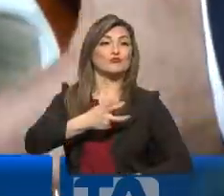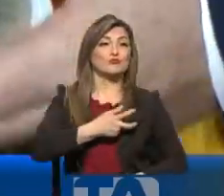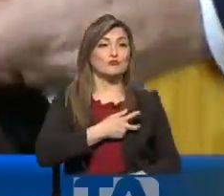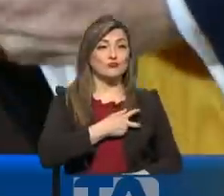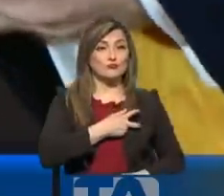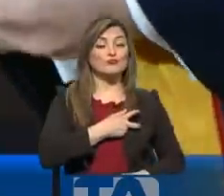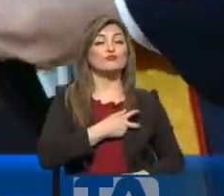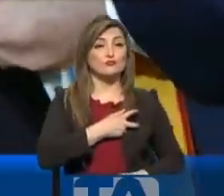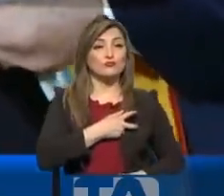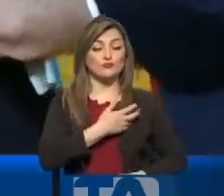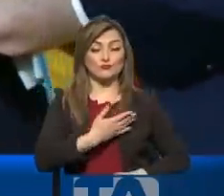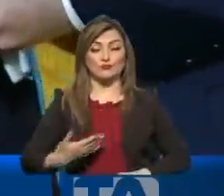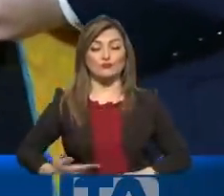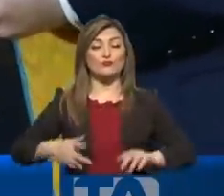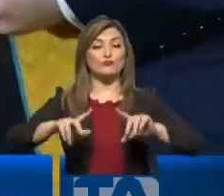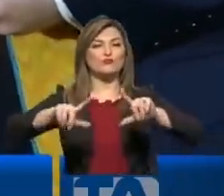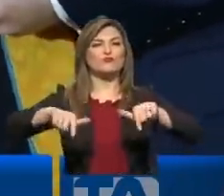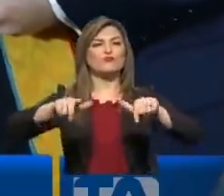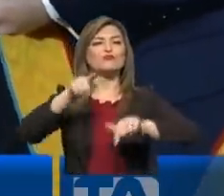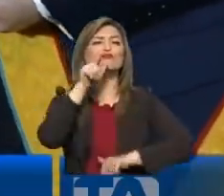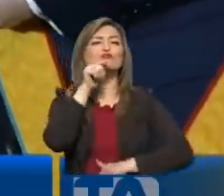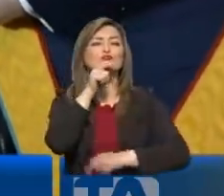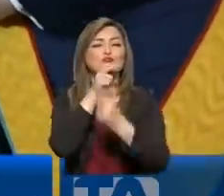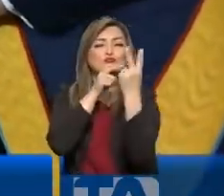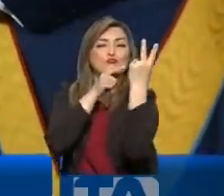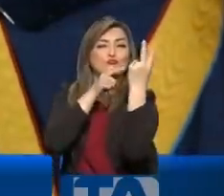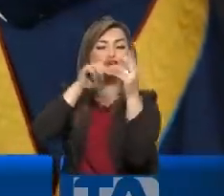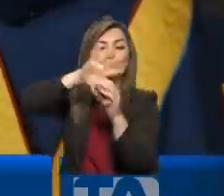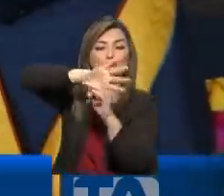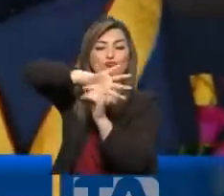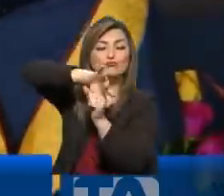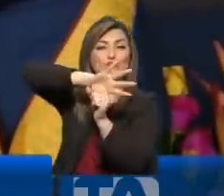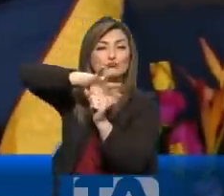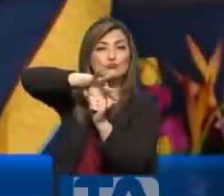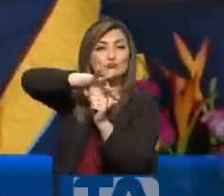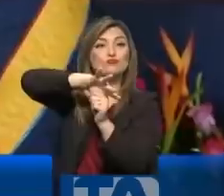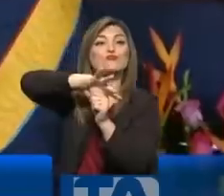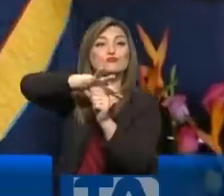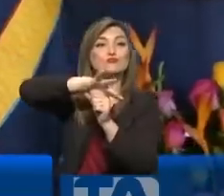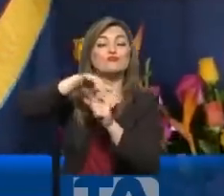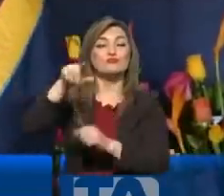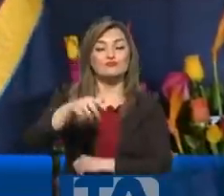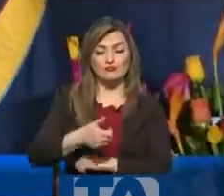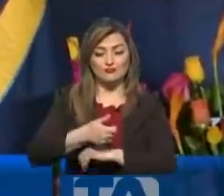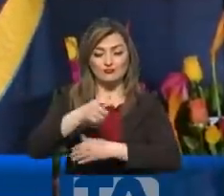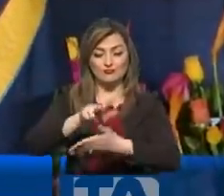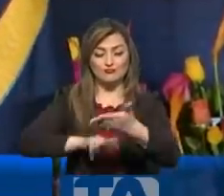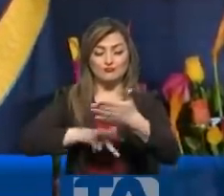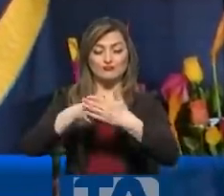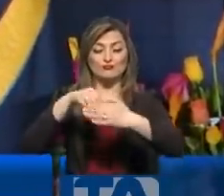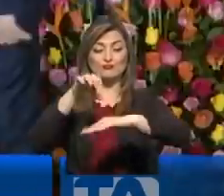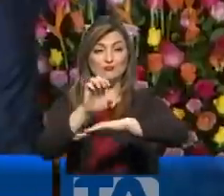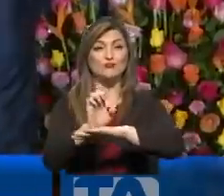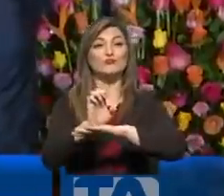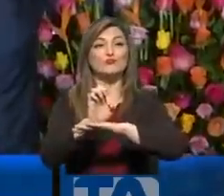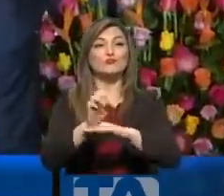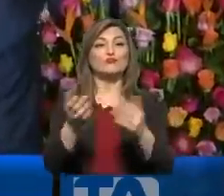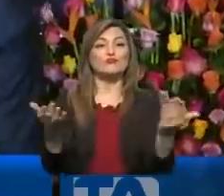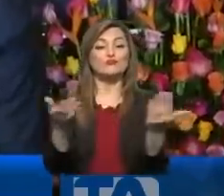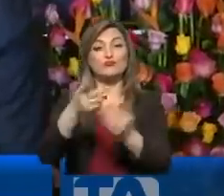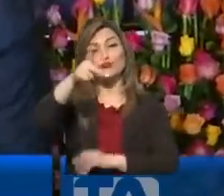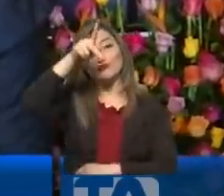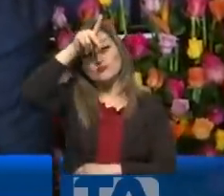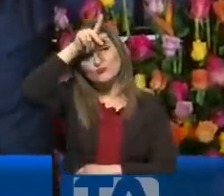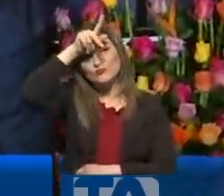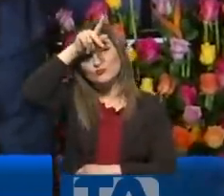condecoración que impuso el presidente Moreno a dos de los embajadores del cuerpo diplomático acreditado en nuestro país. Se trata